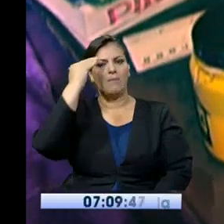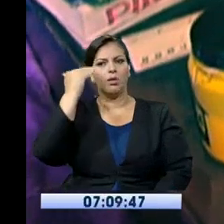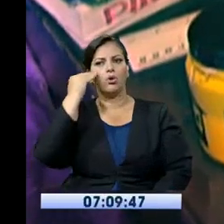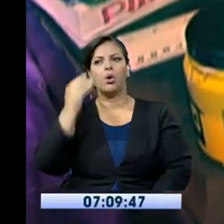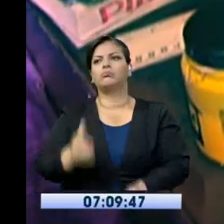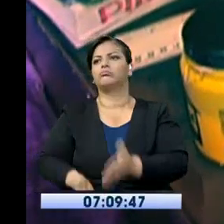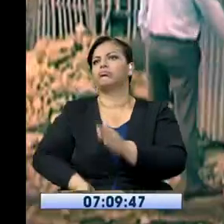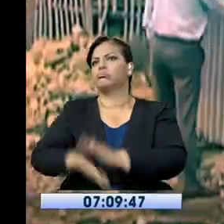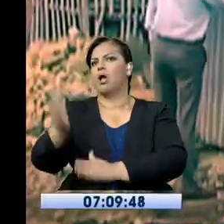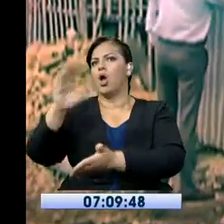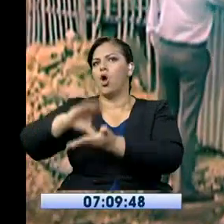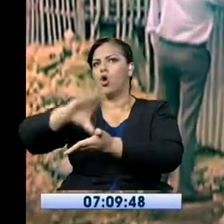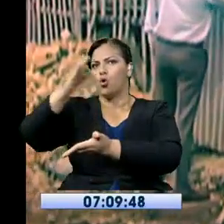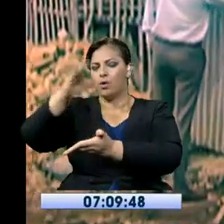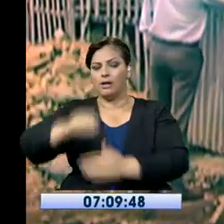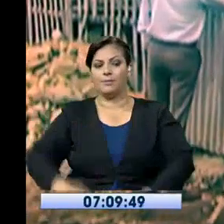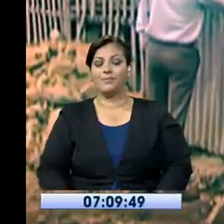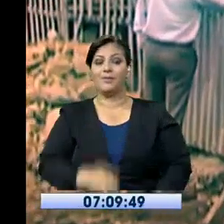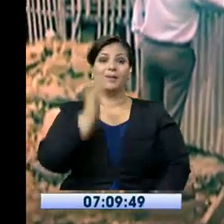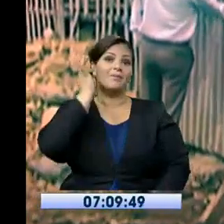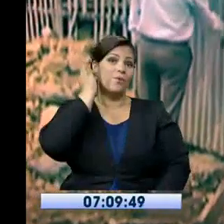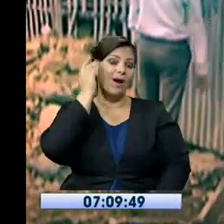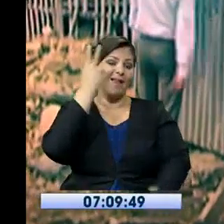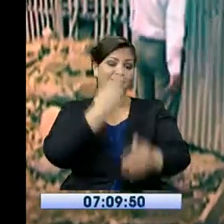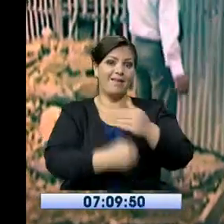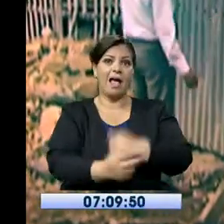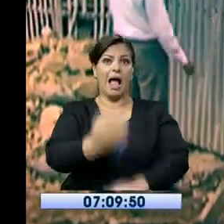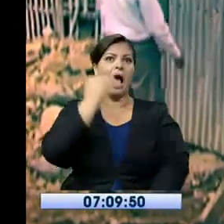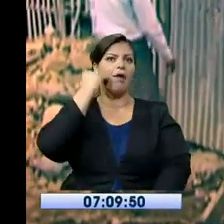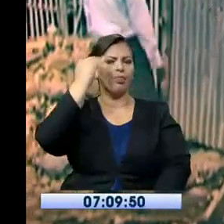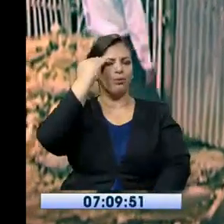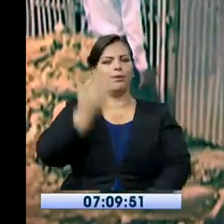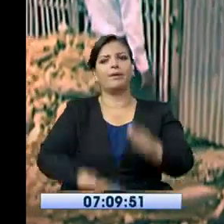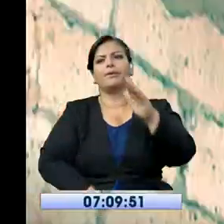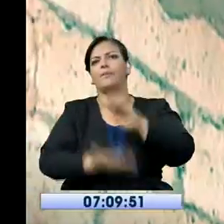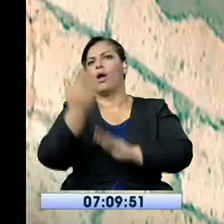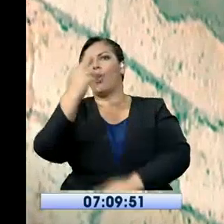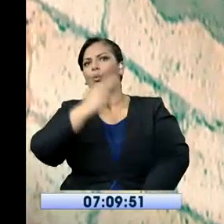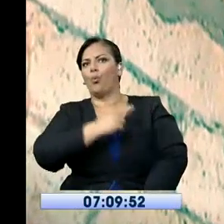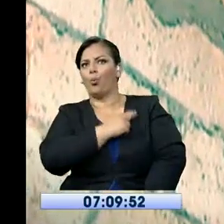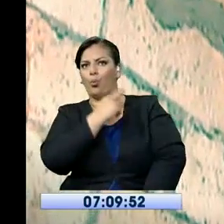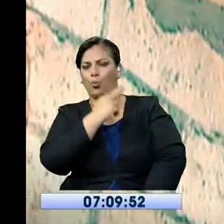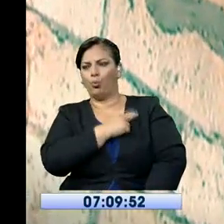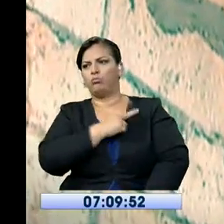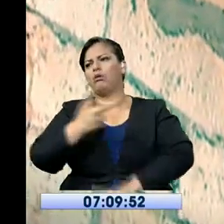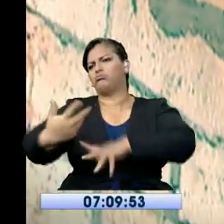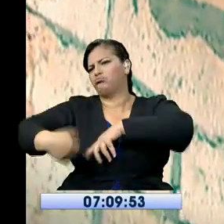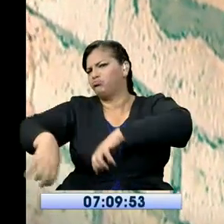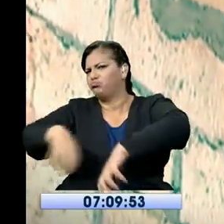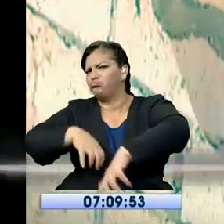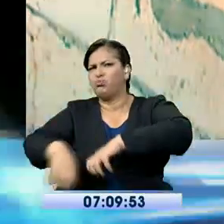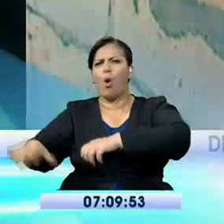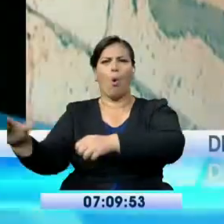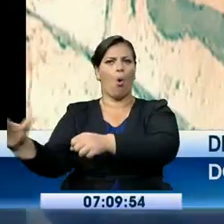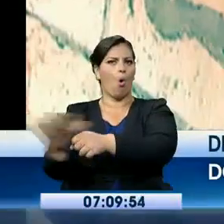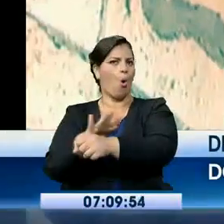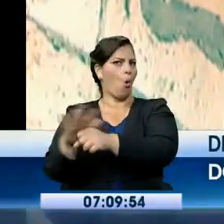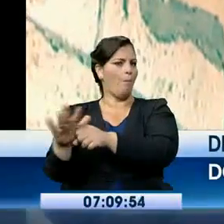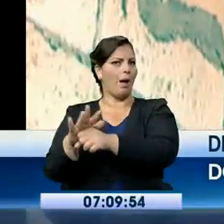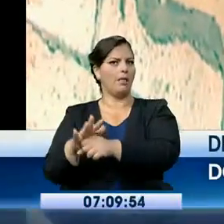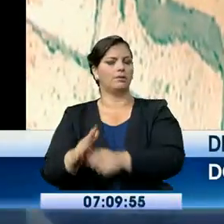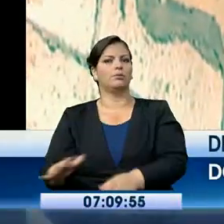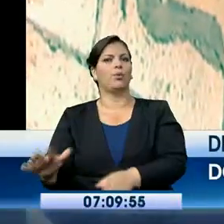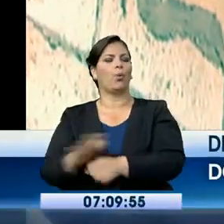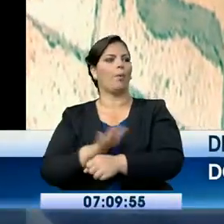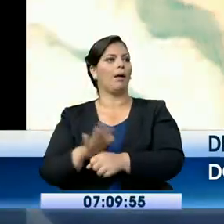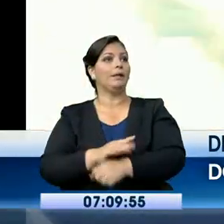la universidad, por lo cual la casa quedó sin habitantes durante 2 horas. Ese tiempo fue suficiente para